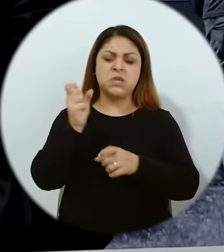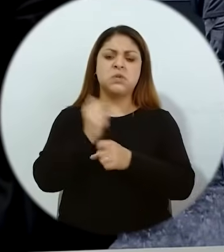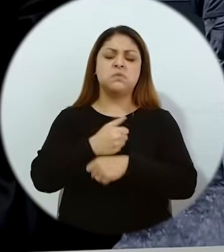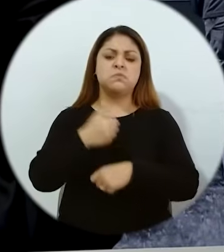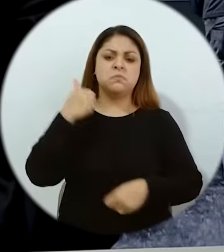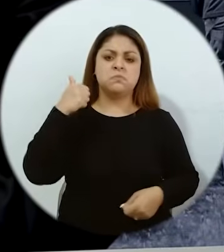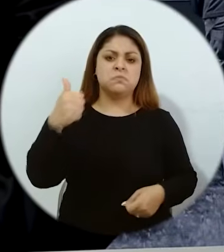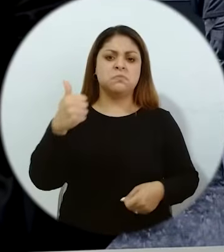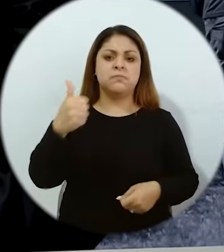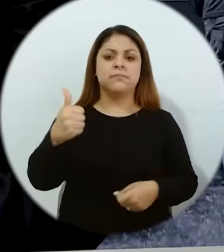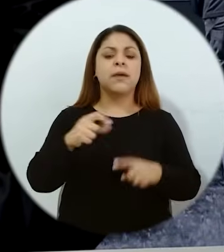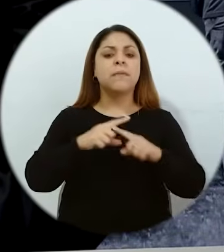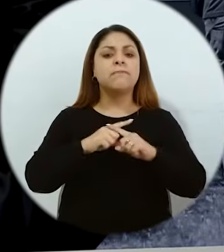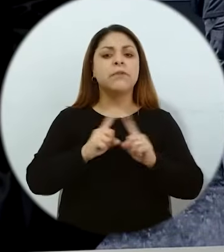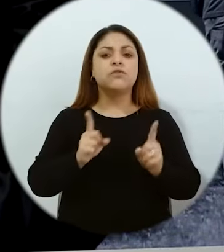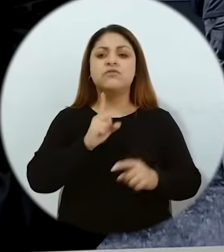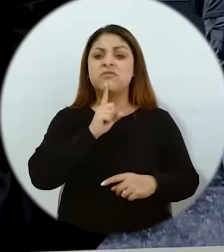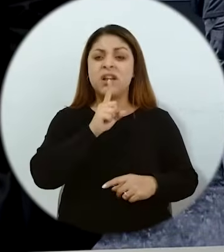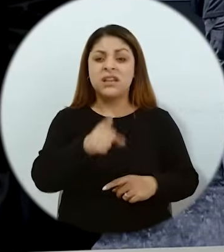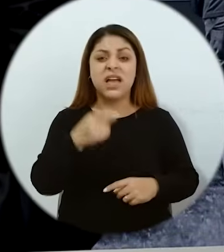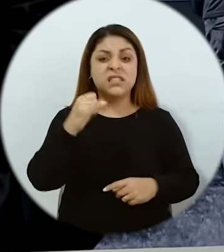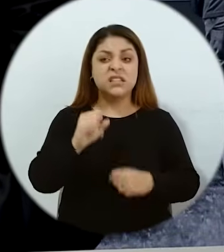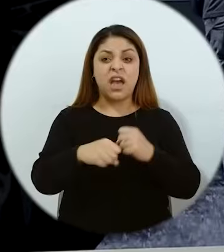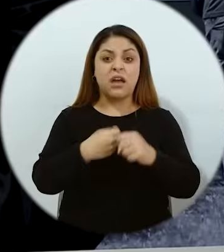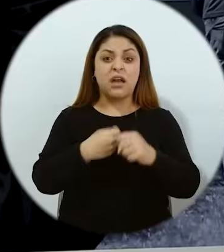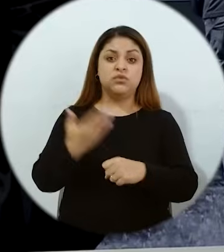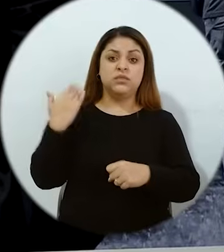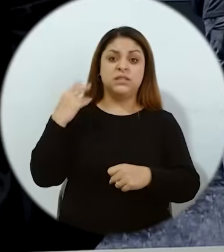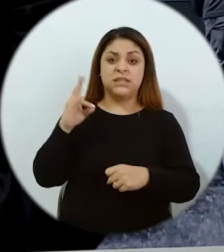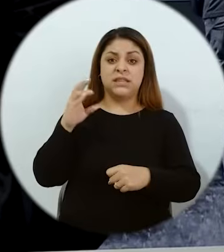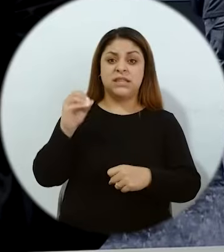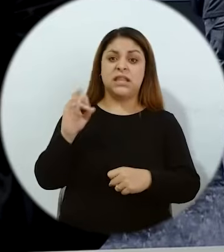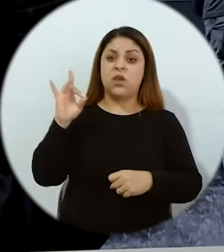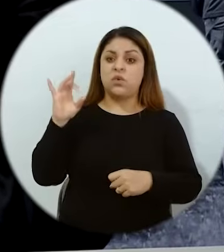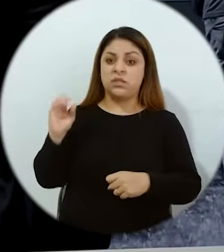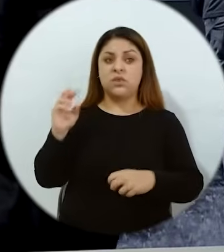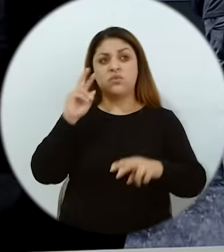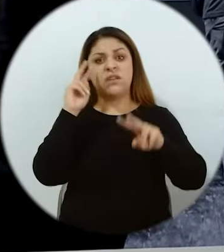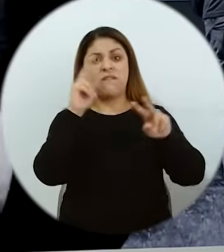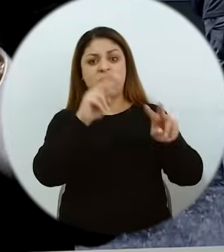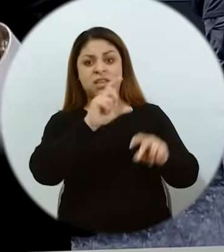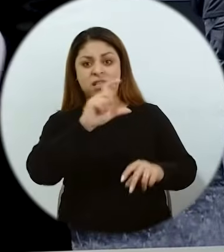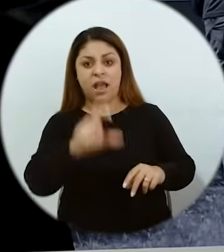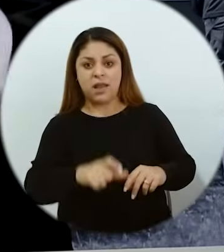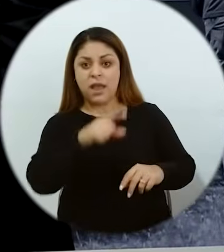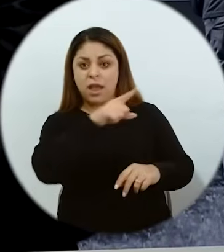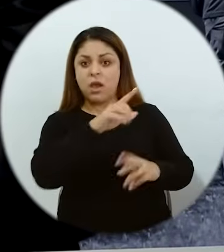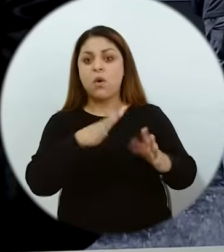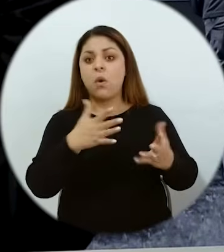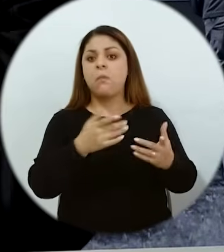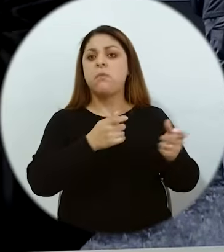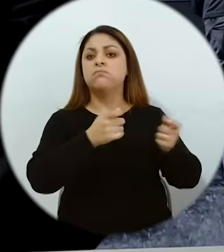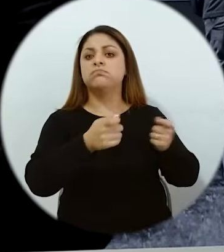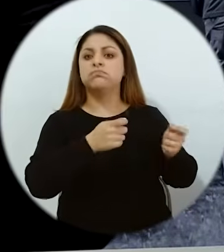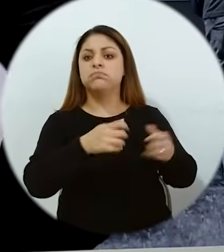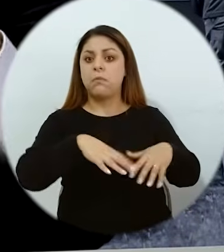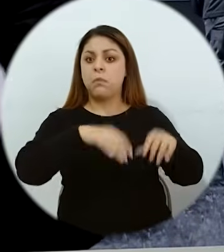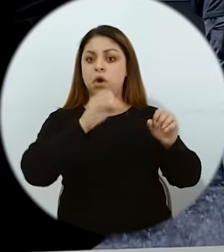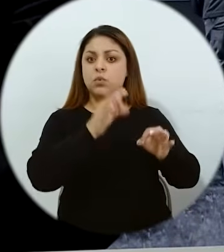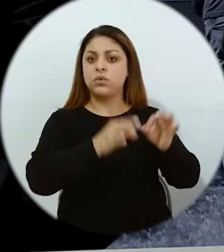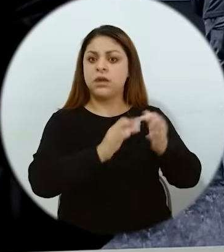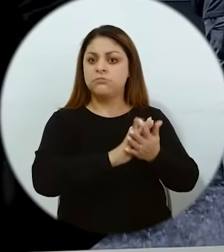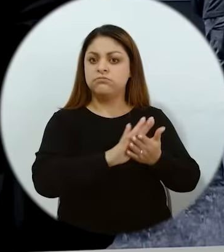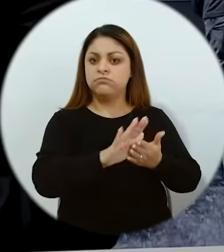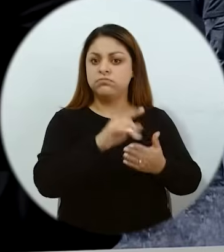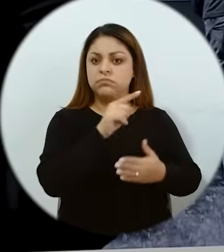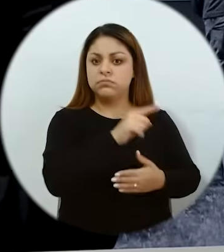lo que hizo, en realidad, si en los 70s y 80s veíamos hacia Italia cómo era que se manejaba o podía dar